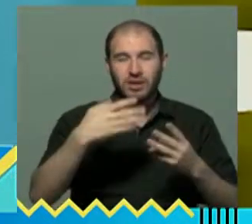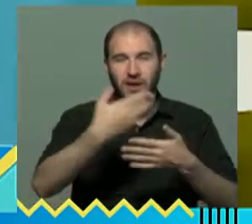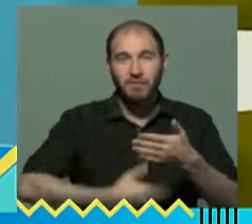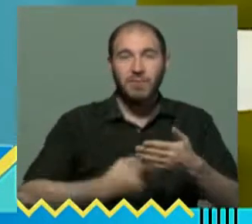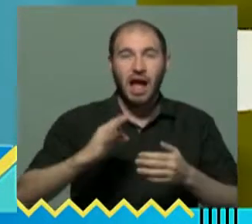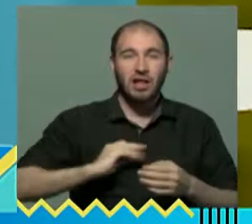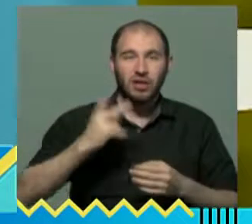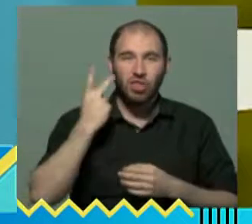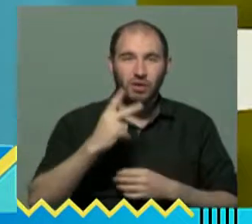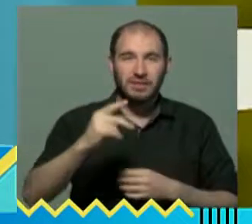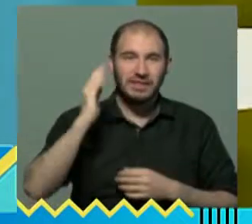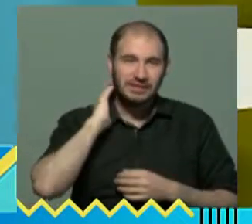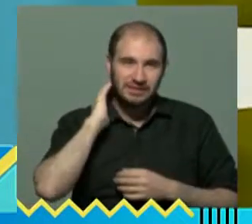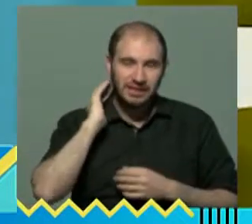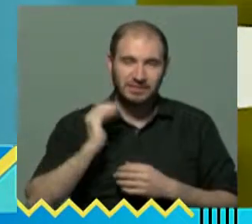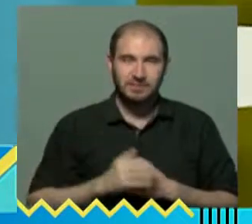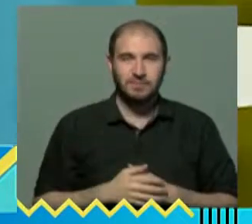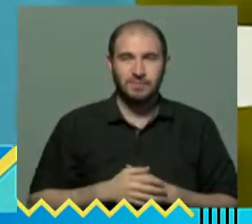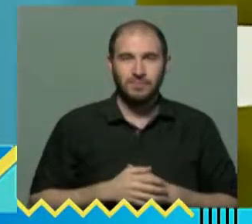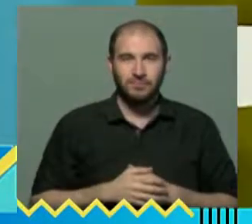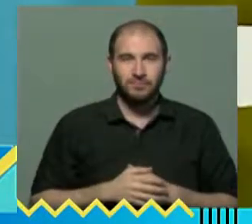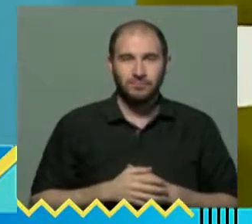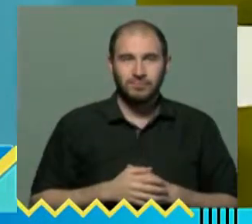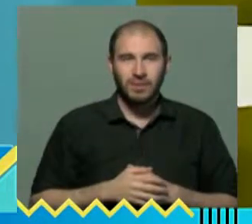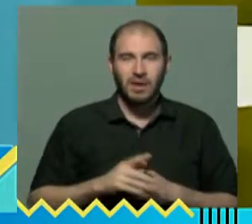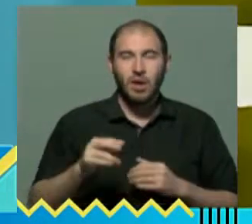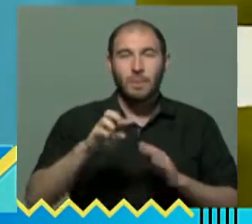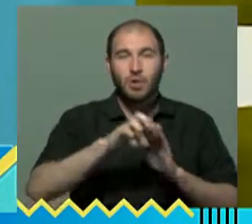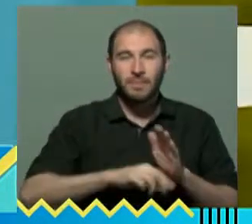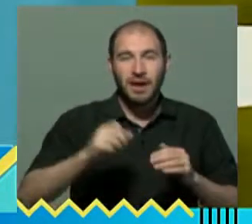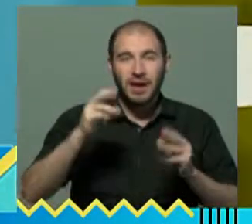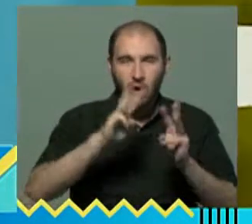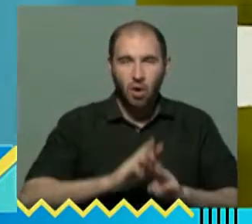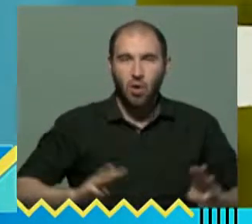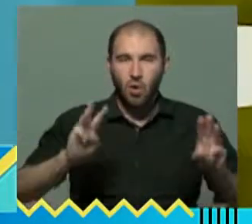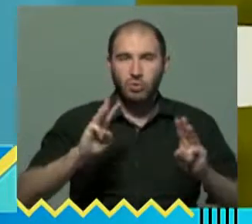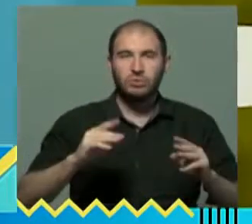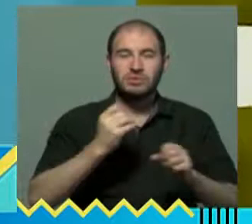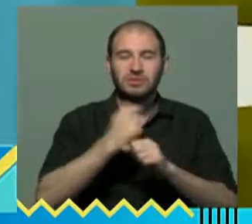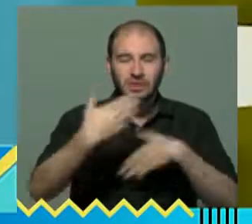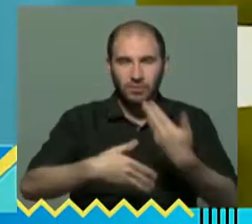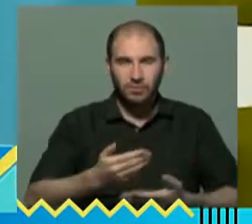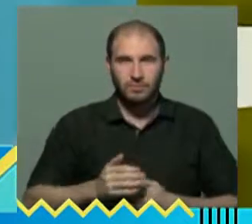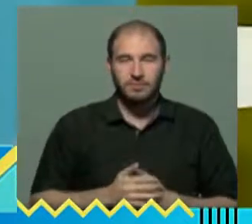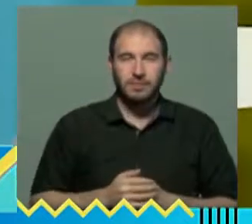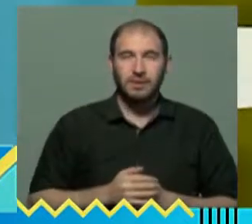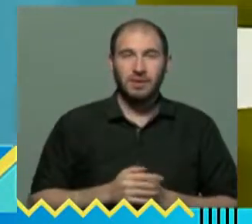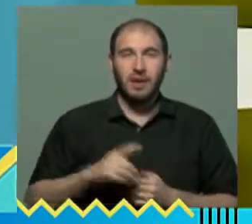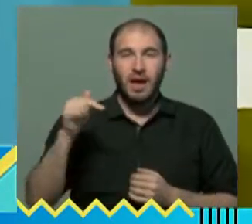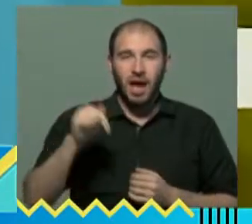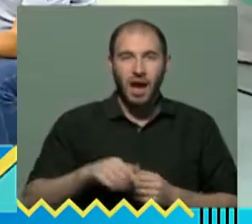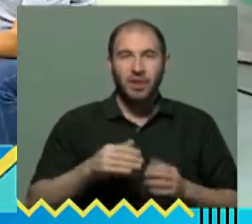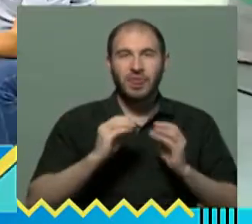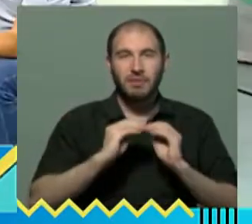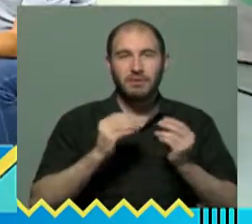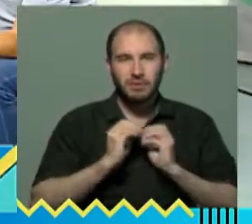en el 2016 a través del Programa de las Naciones Unidas para el Desarrollo. Así que de esta manera abrimos el